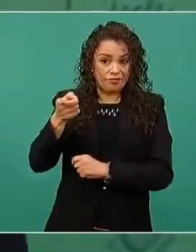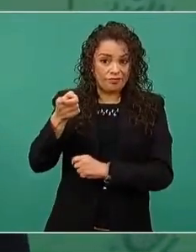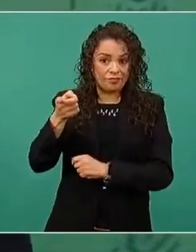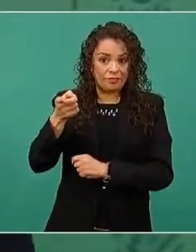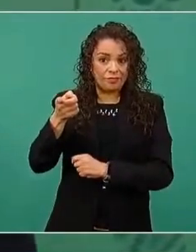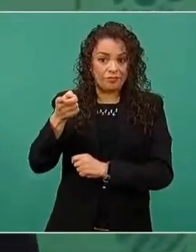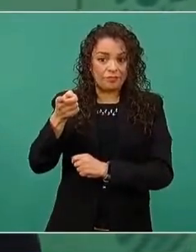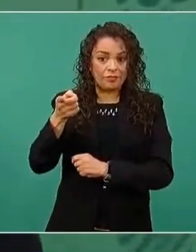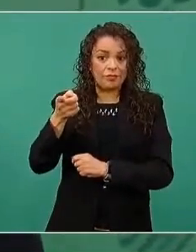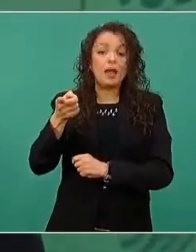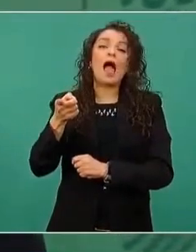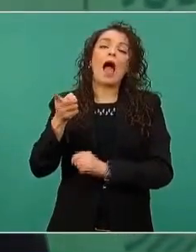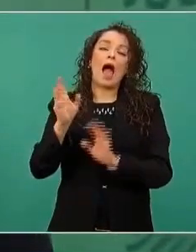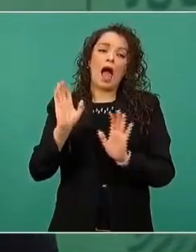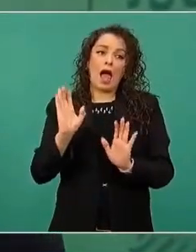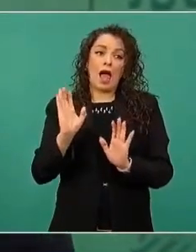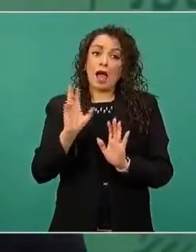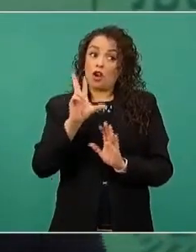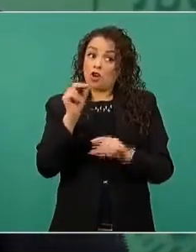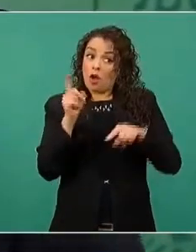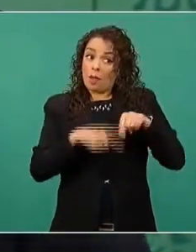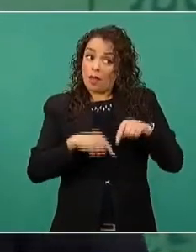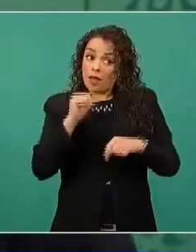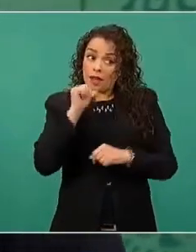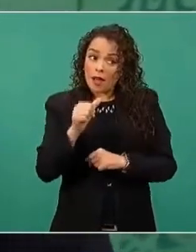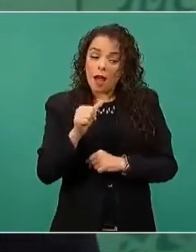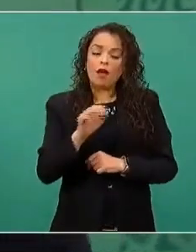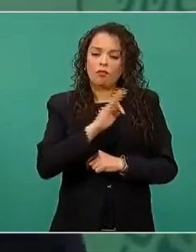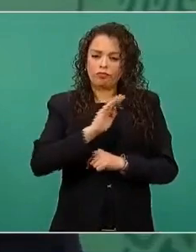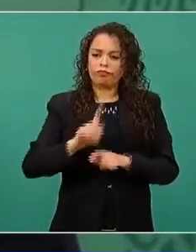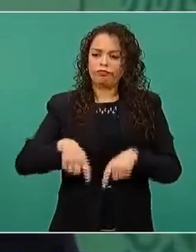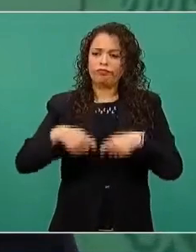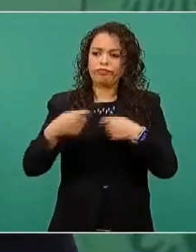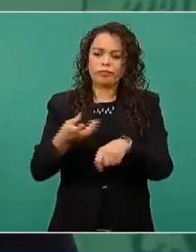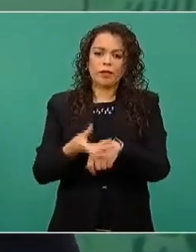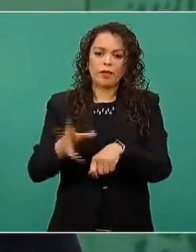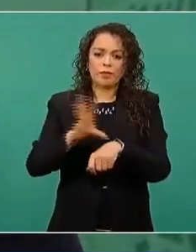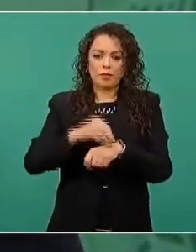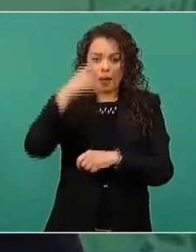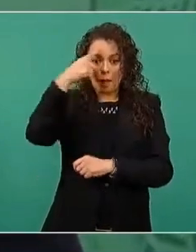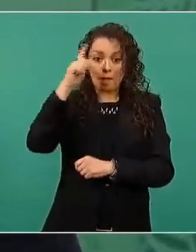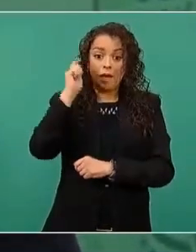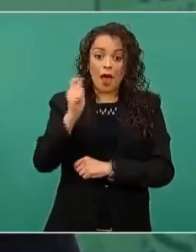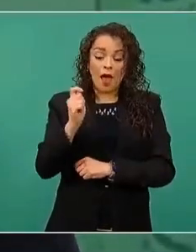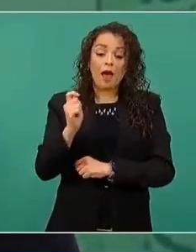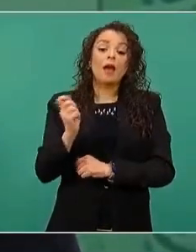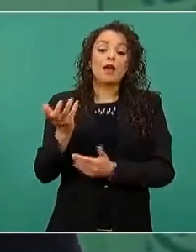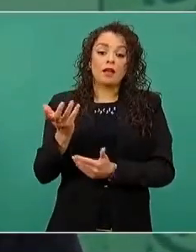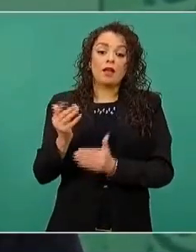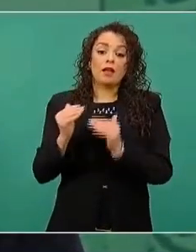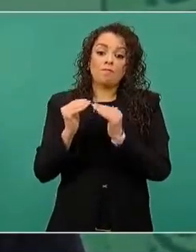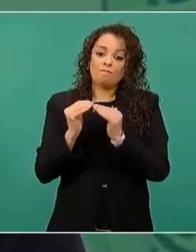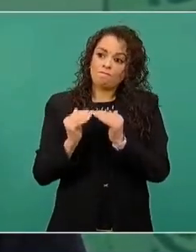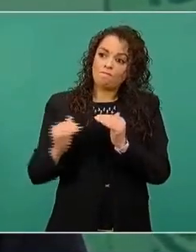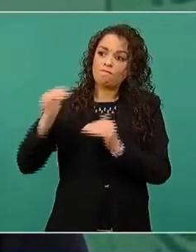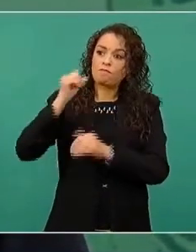ellos autorizar que se aumentara la edad de jubilación